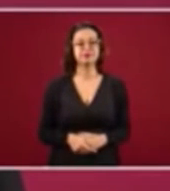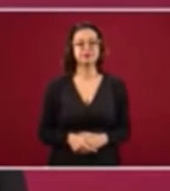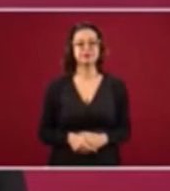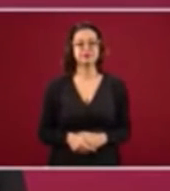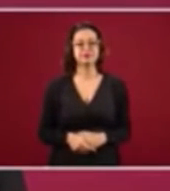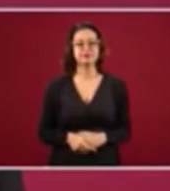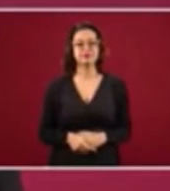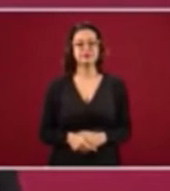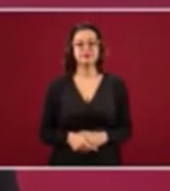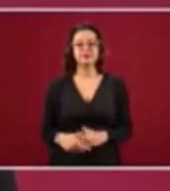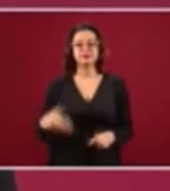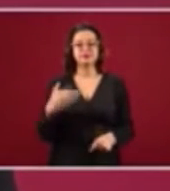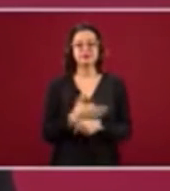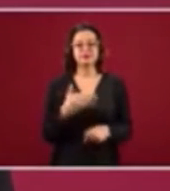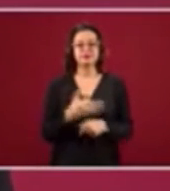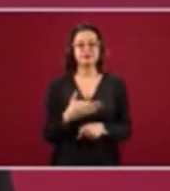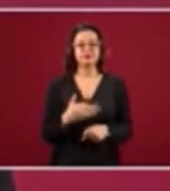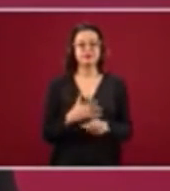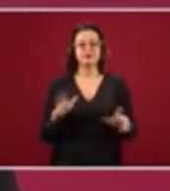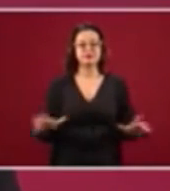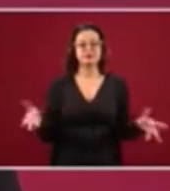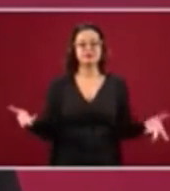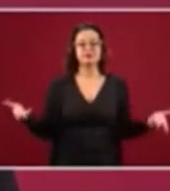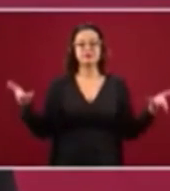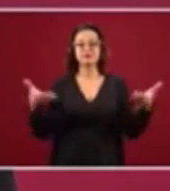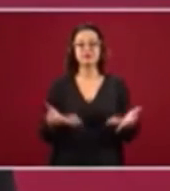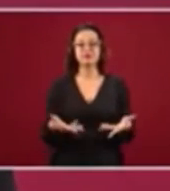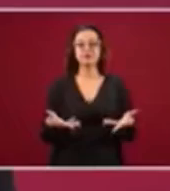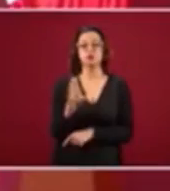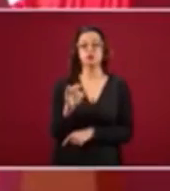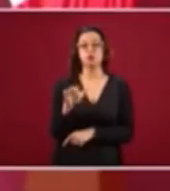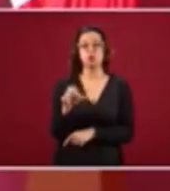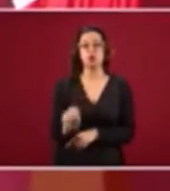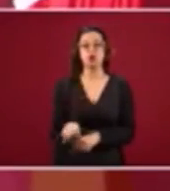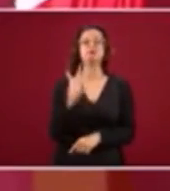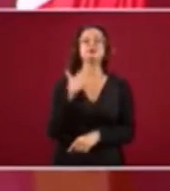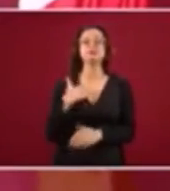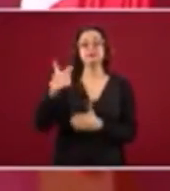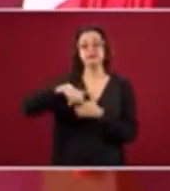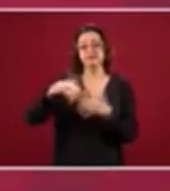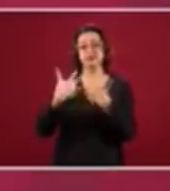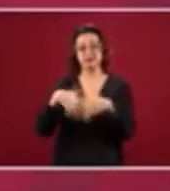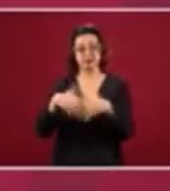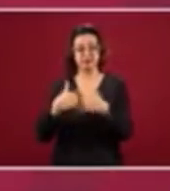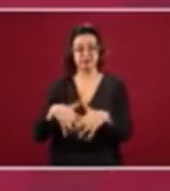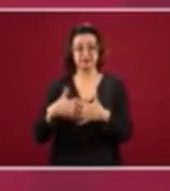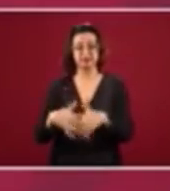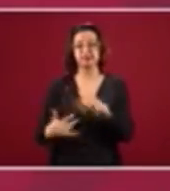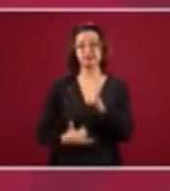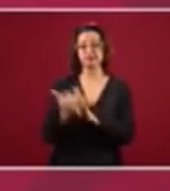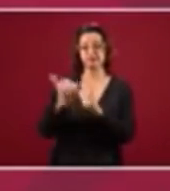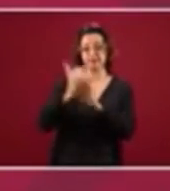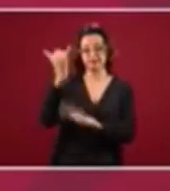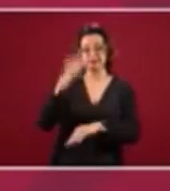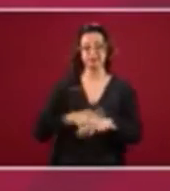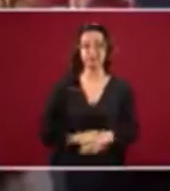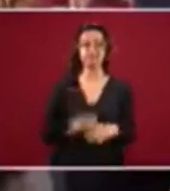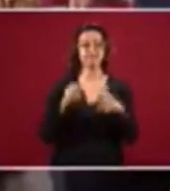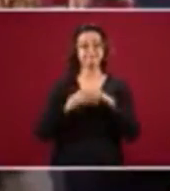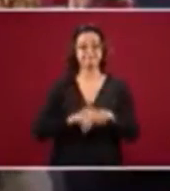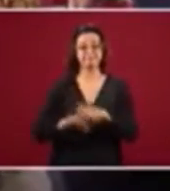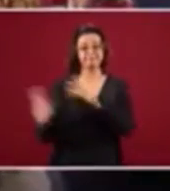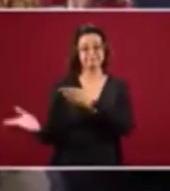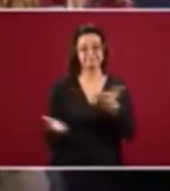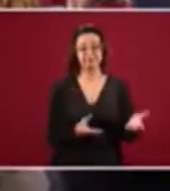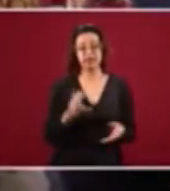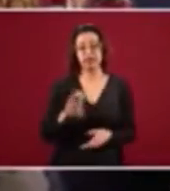Nos van a presentar ese programa. Entonces, comenzamos con Claudia, que nos